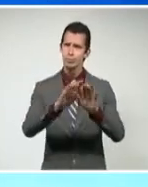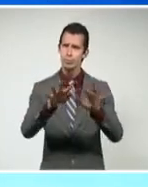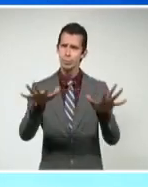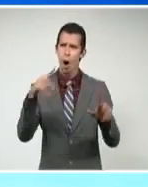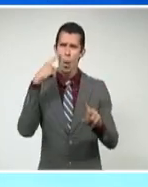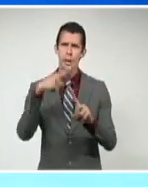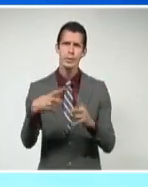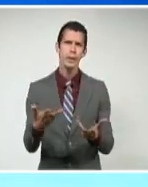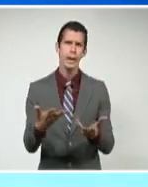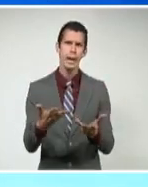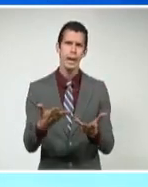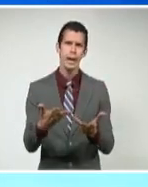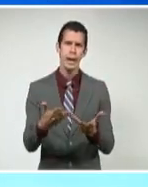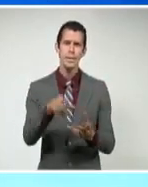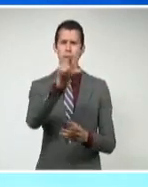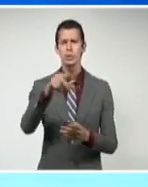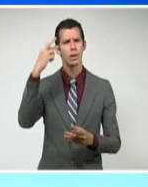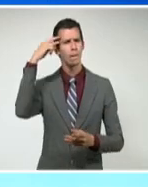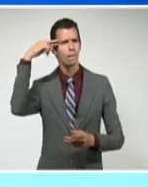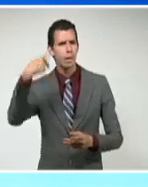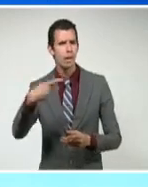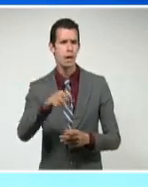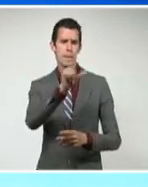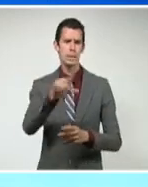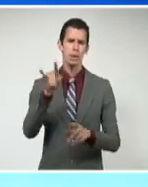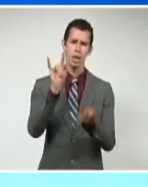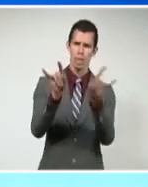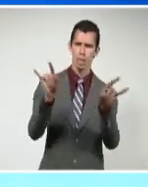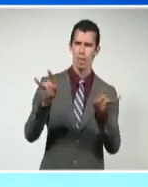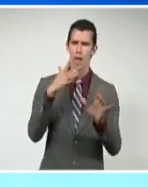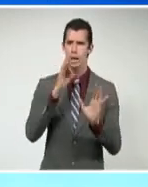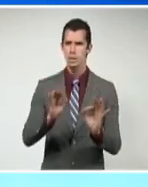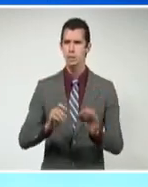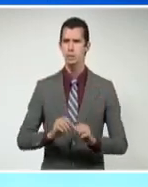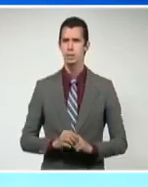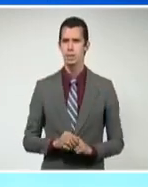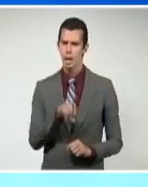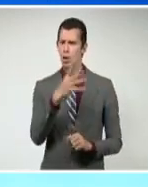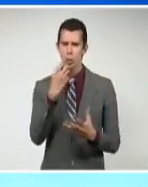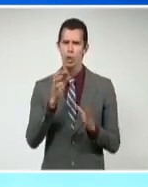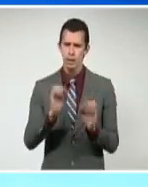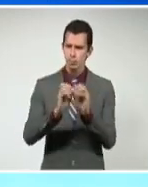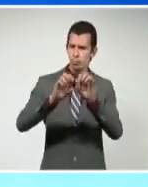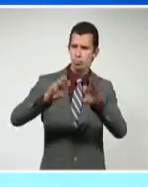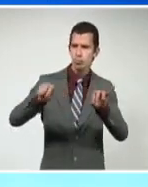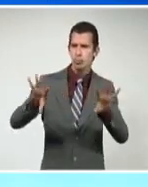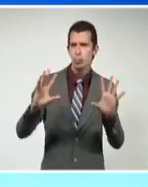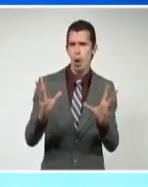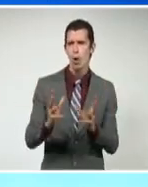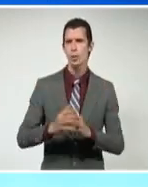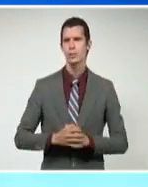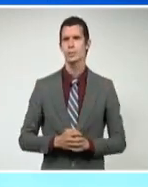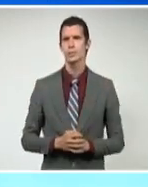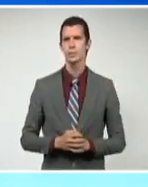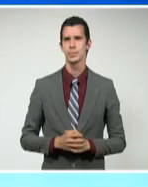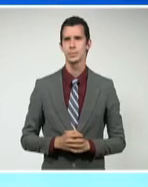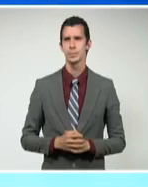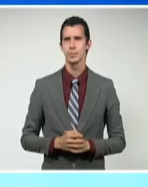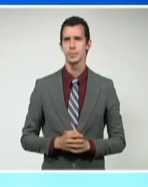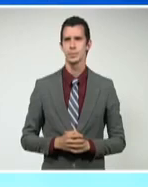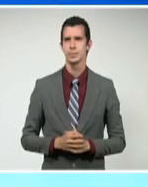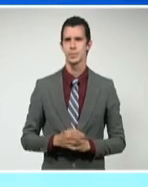hasta el agobio, porque eso sí, cosas como esas sí las deben contar. Como no le fue posible hacer aquel domingo, ¿se acuerdan? La fiesta